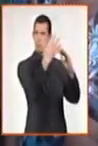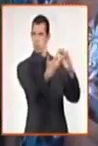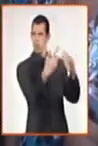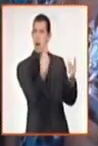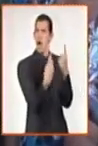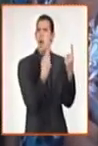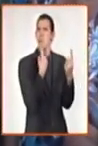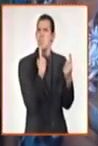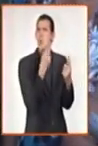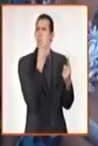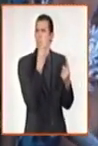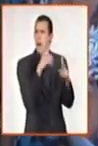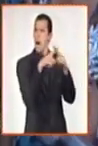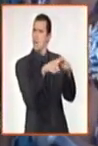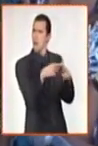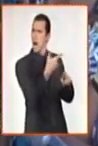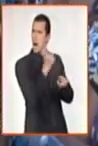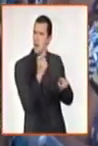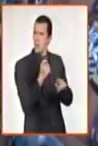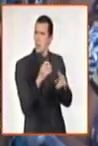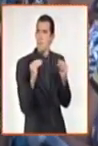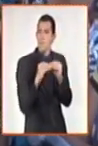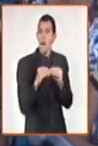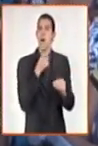misma medida que van llegando